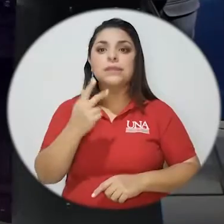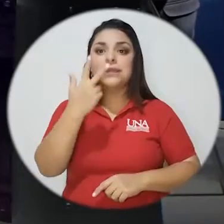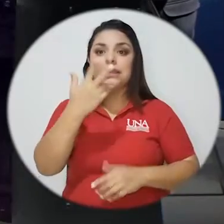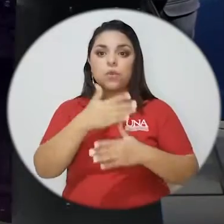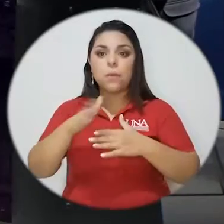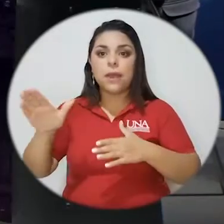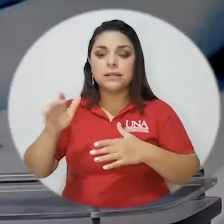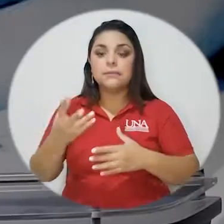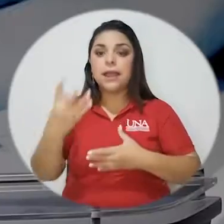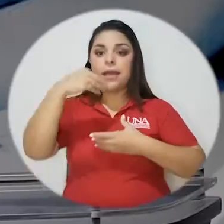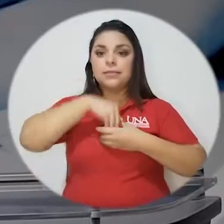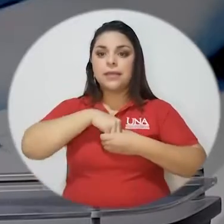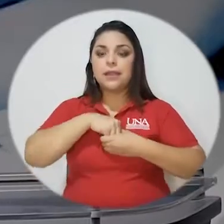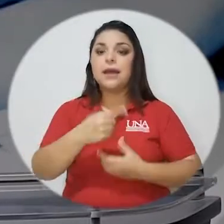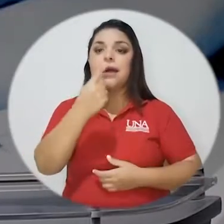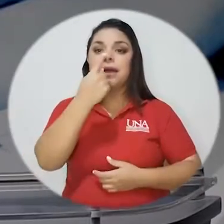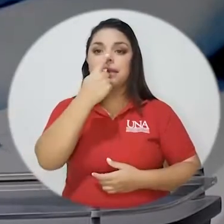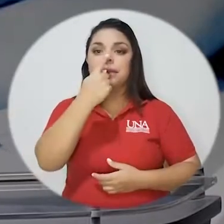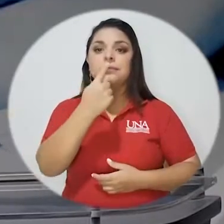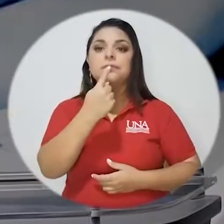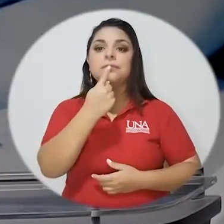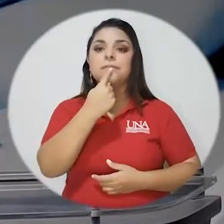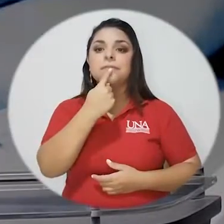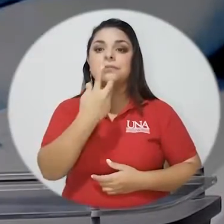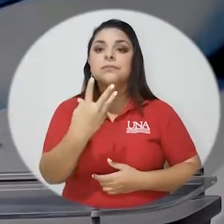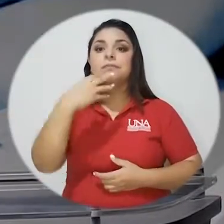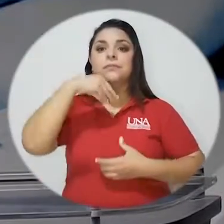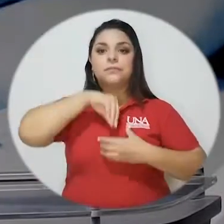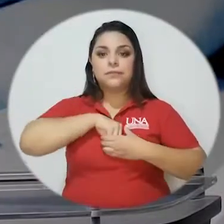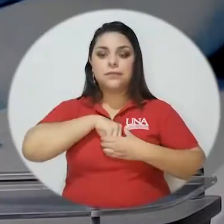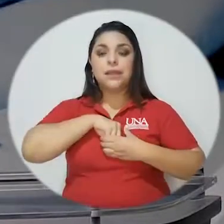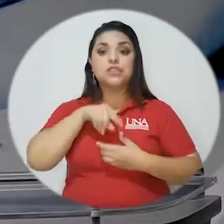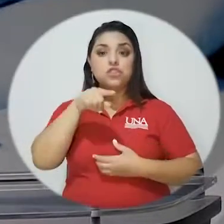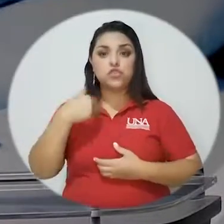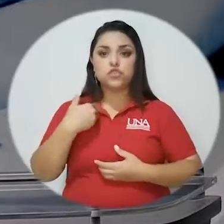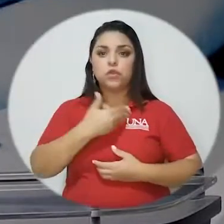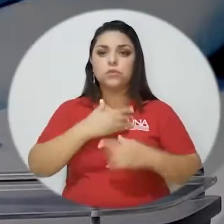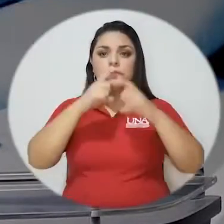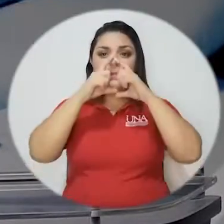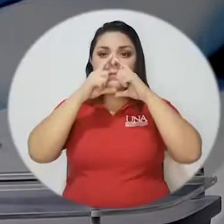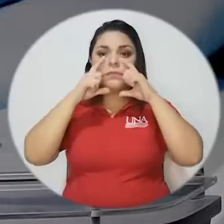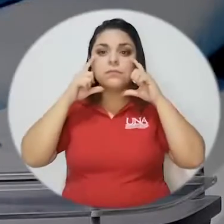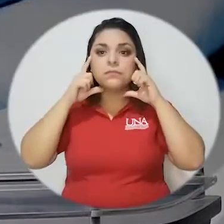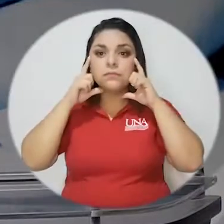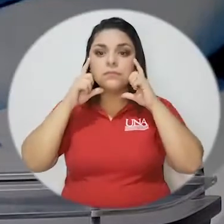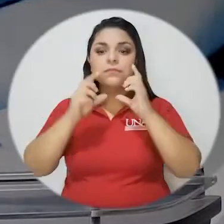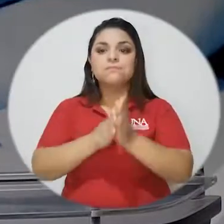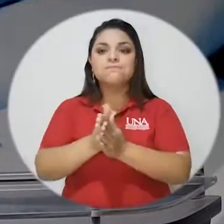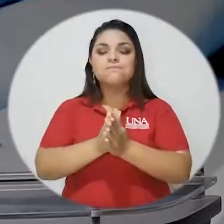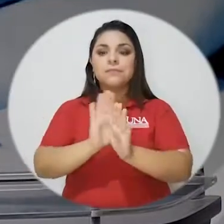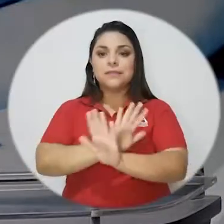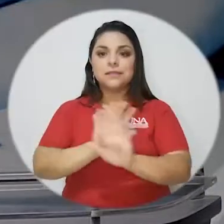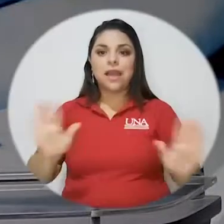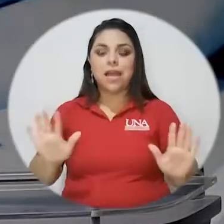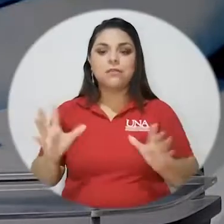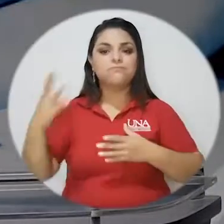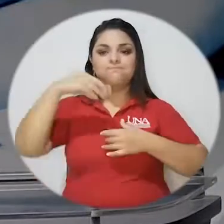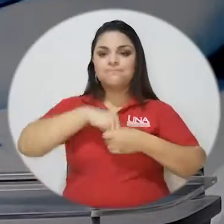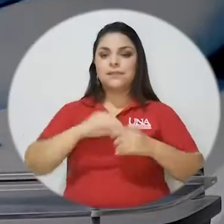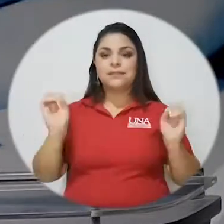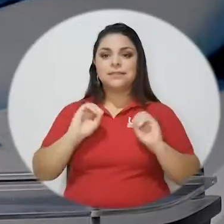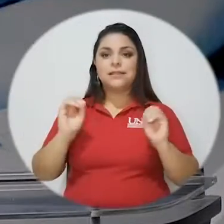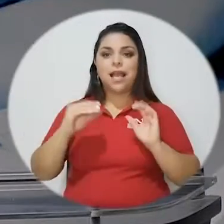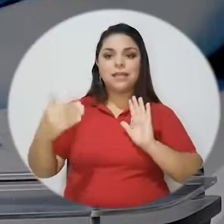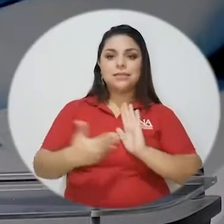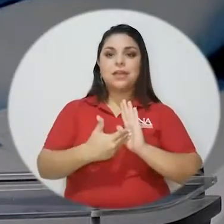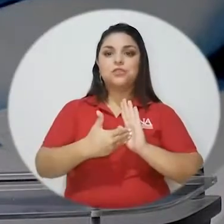nasal y la mucosa oral. Si nosotros cerramos esas puertas, por más malo que sea esta gente, no nos va a hacer daño. Si a